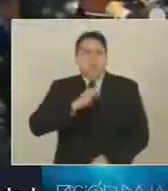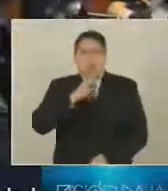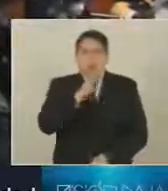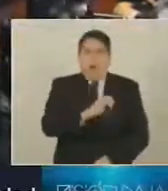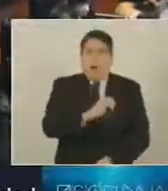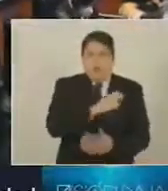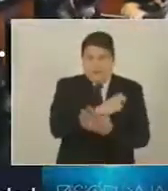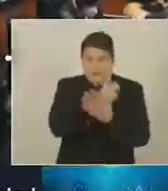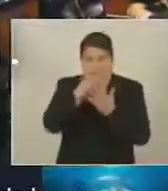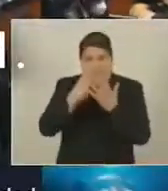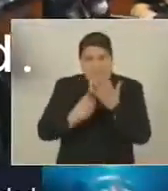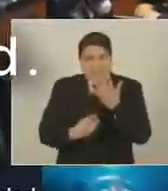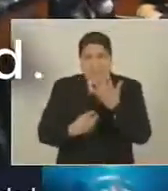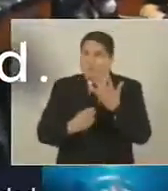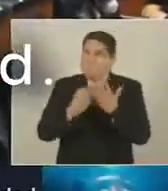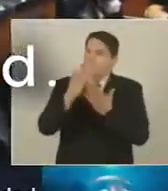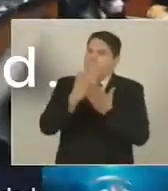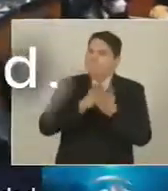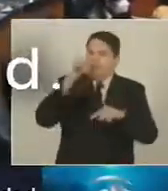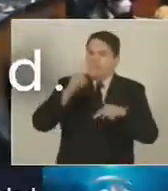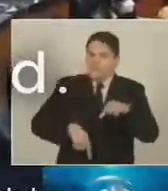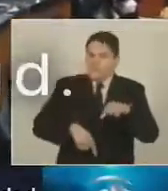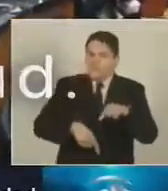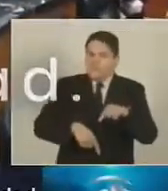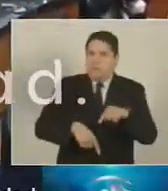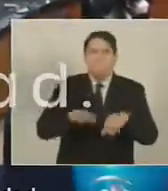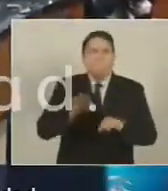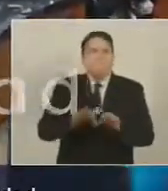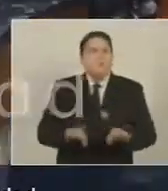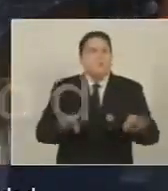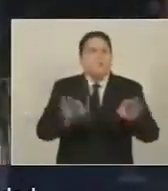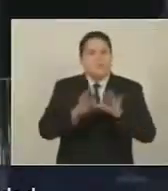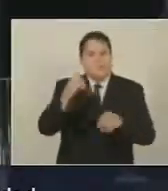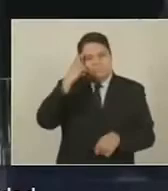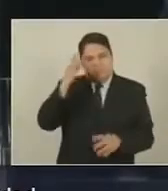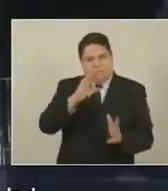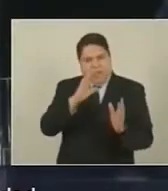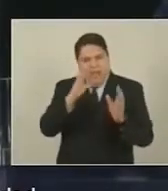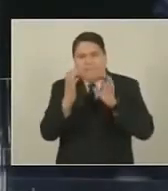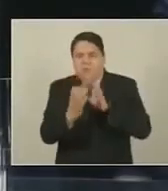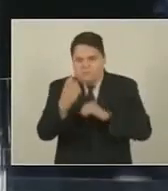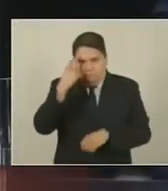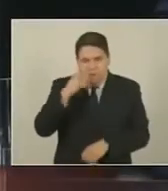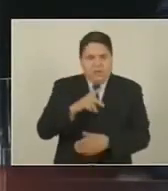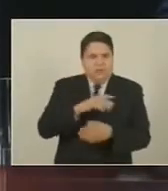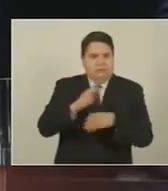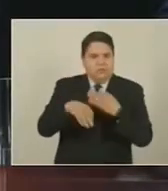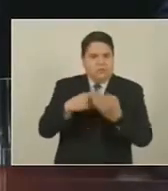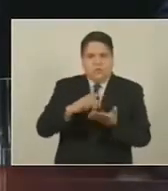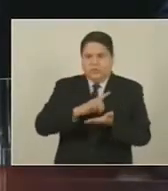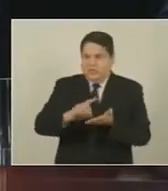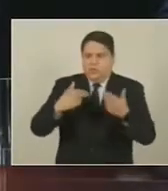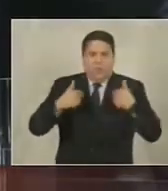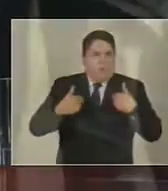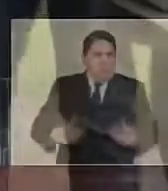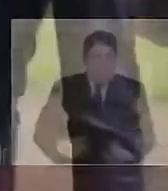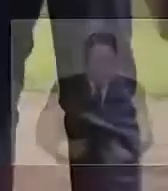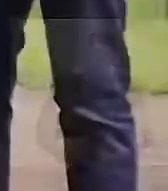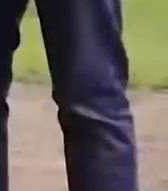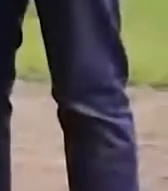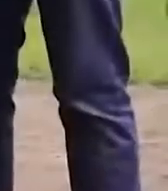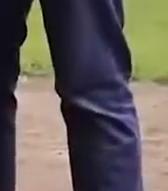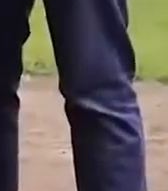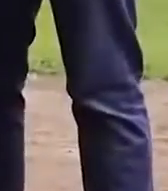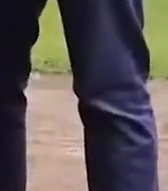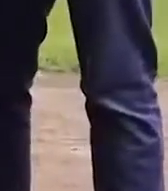Durante su participación en el primer Parlamento de Personas con Discapacidad, el presidente de la Junta Directiva del Senado, Ricardo Monreal Ávila, dijo que